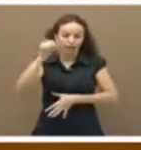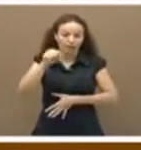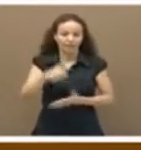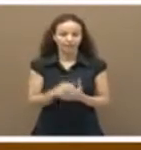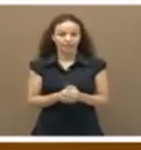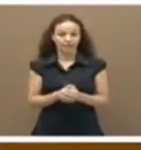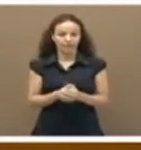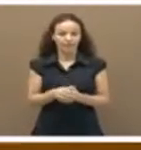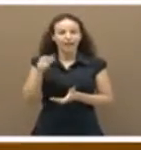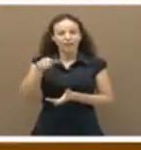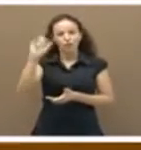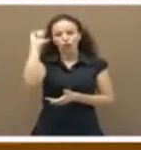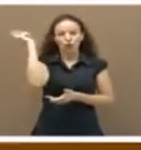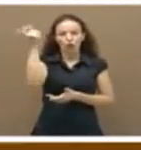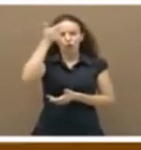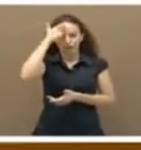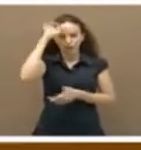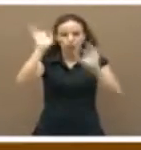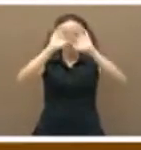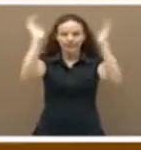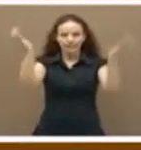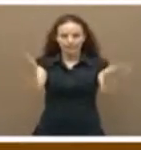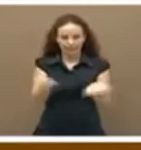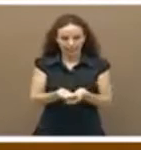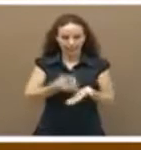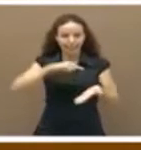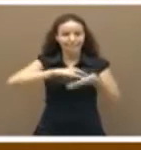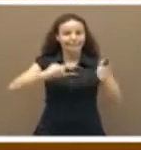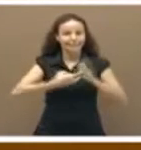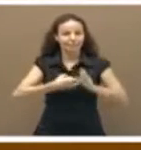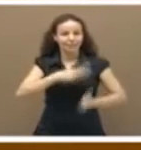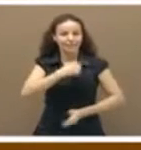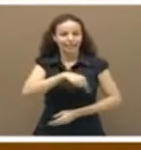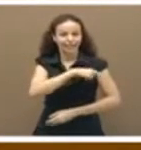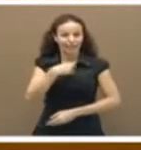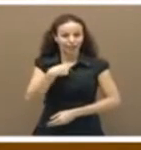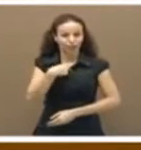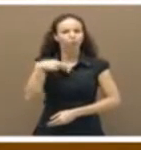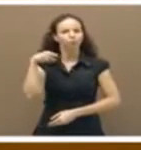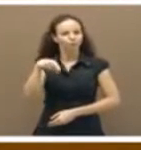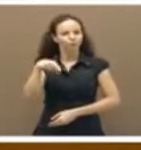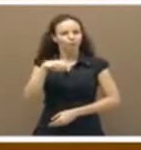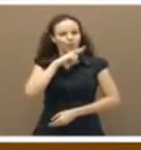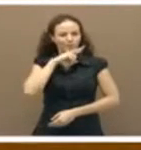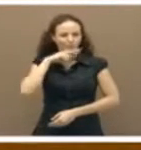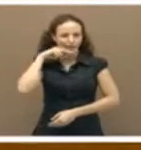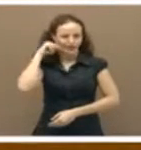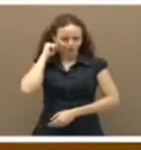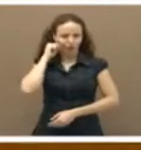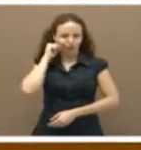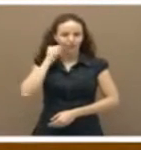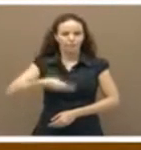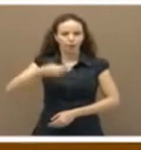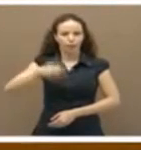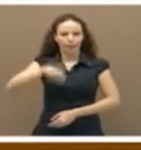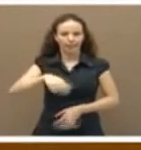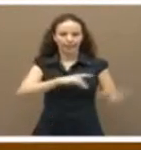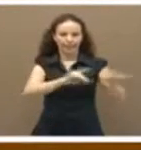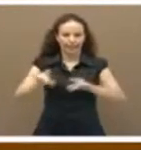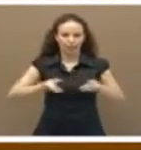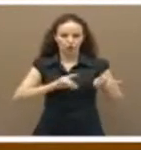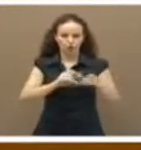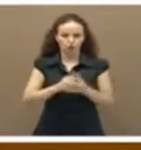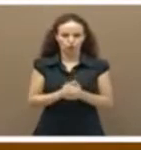ver con el concepto de universalidad del sistema sanitario que tanto valor tiene en una región como la nuestra. Me